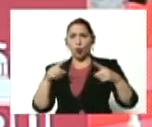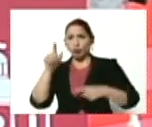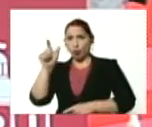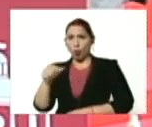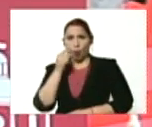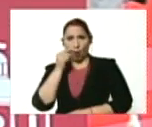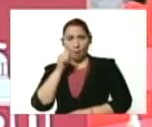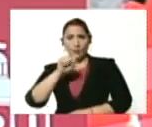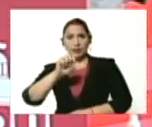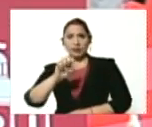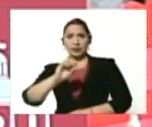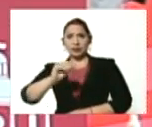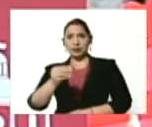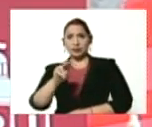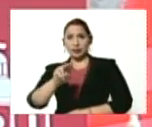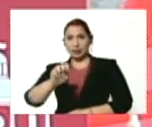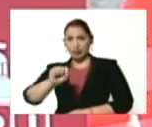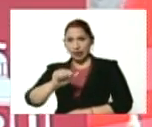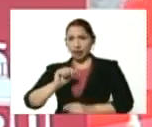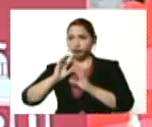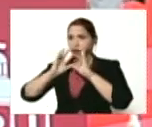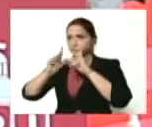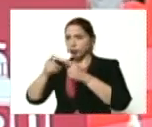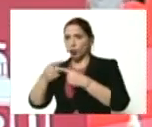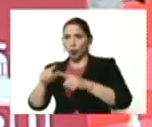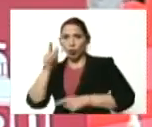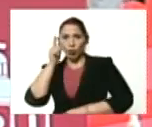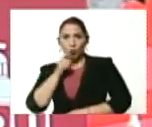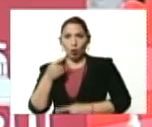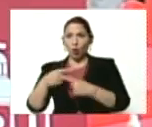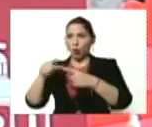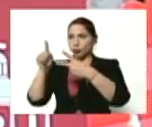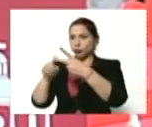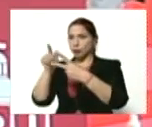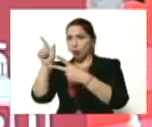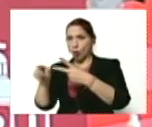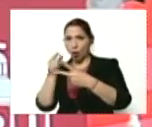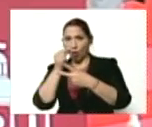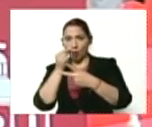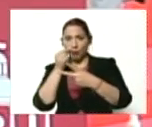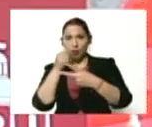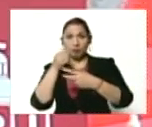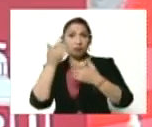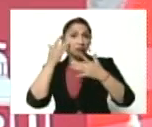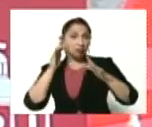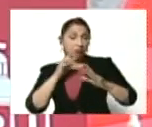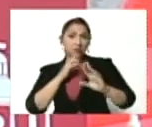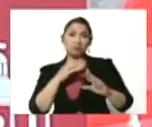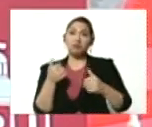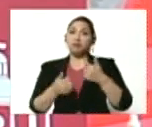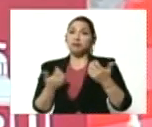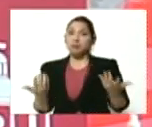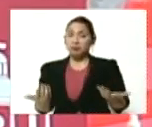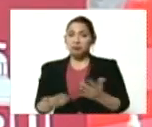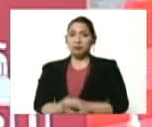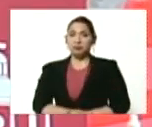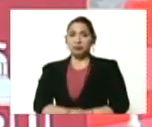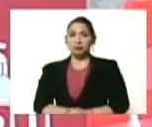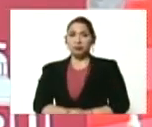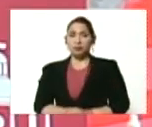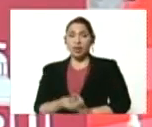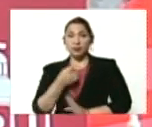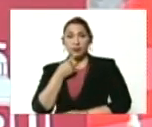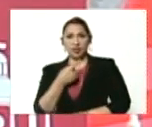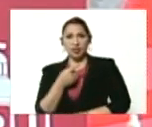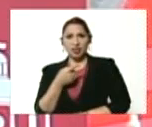cuentas directamente a Iván Simonovic y a Leopoldo López. Parece que la razón fue dinero. Según lo que dice